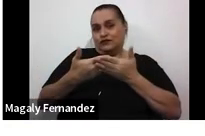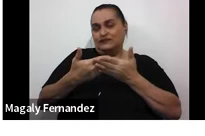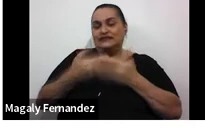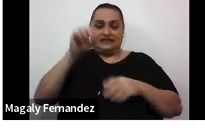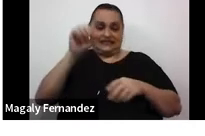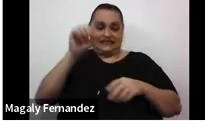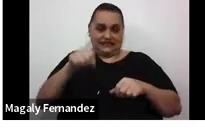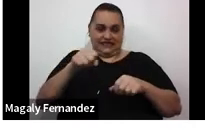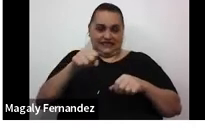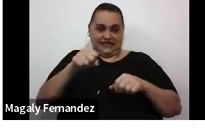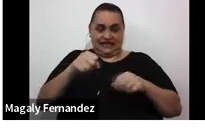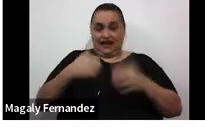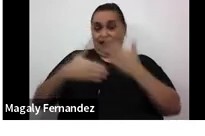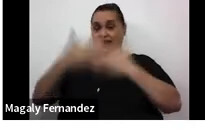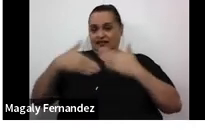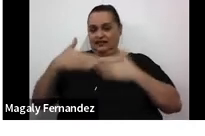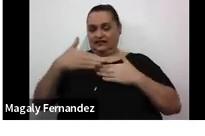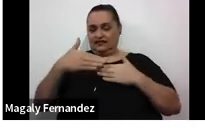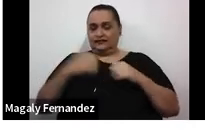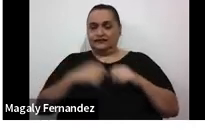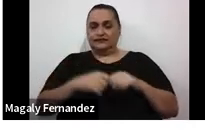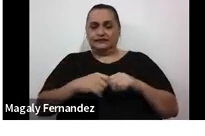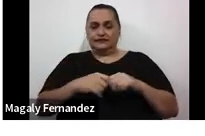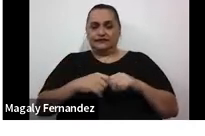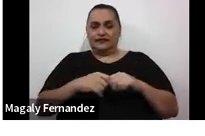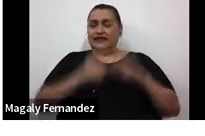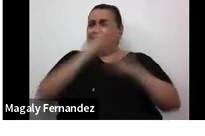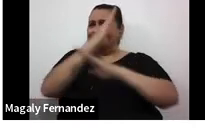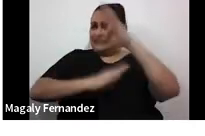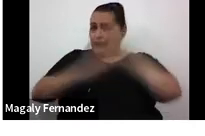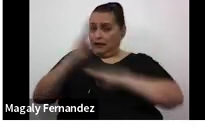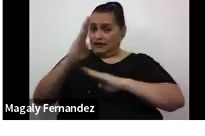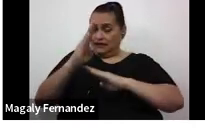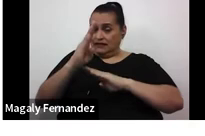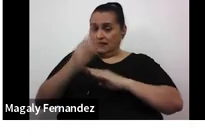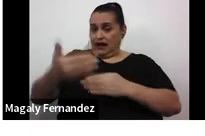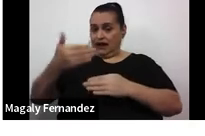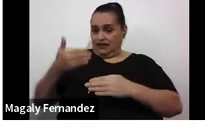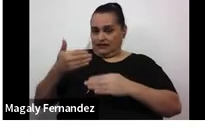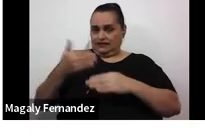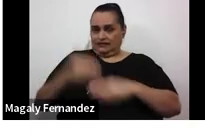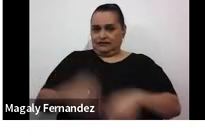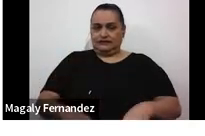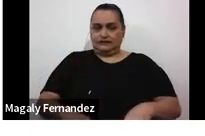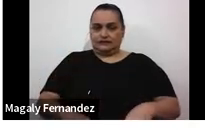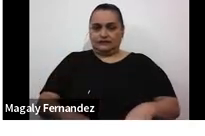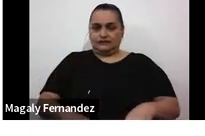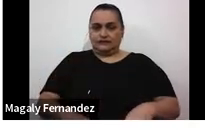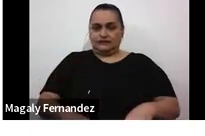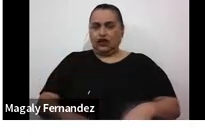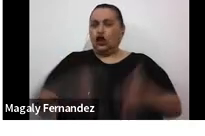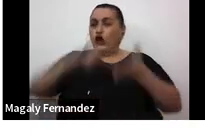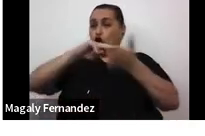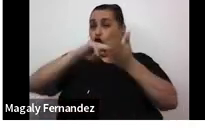dale nuevamente por favor la discapacidad nuevamente porfa tiene un concepto